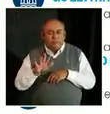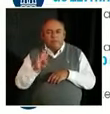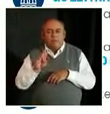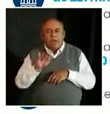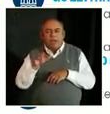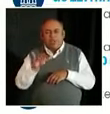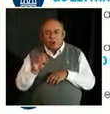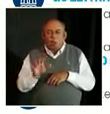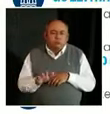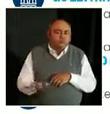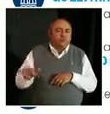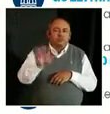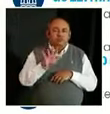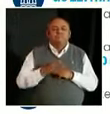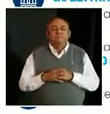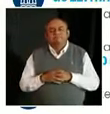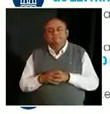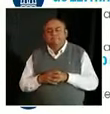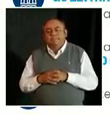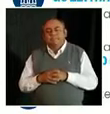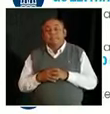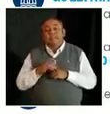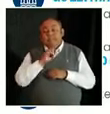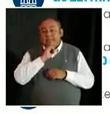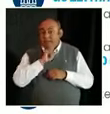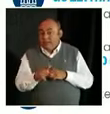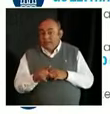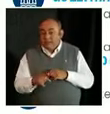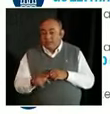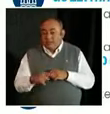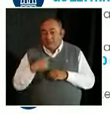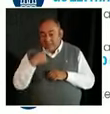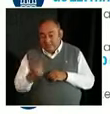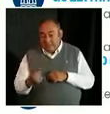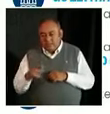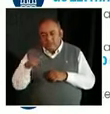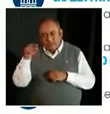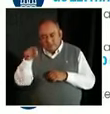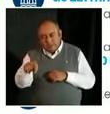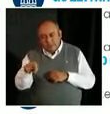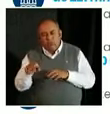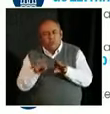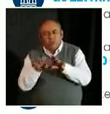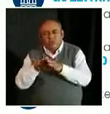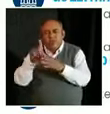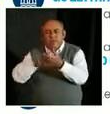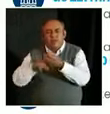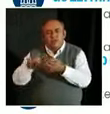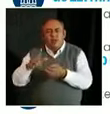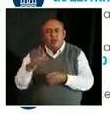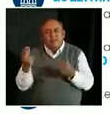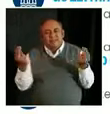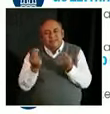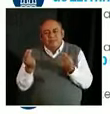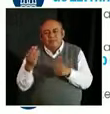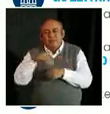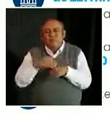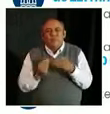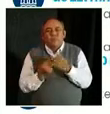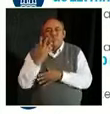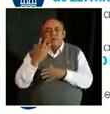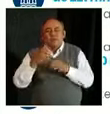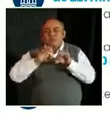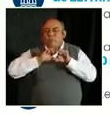el cual se va a dejar en el derecho de vía dentro de la presa, pero se tiene que meter una nueva tubería porque la tubería